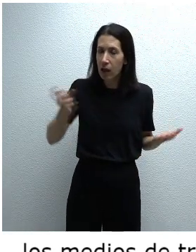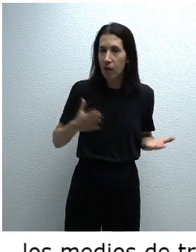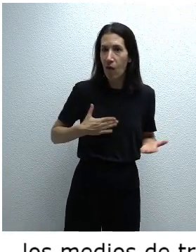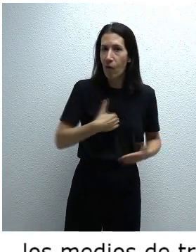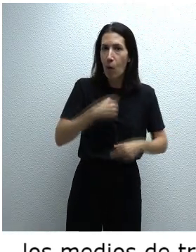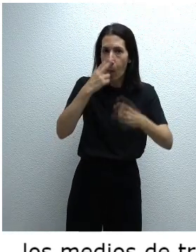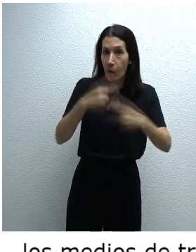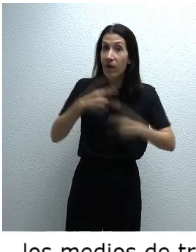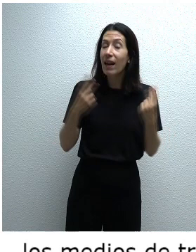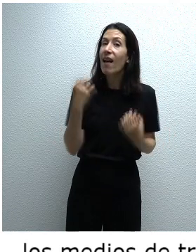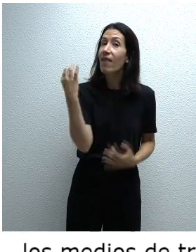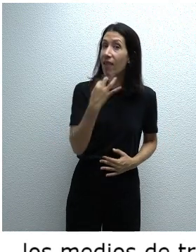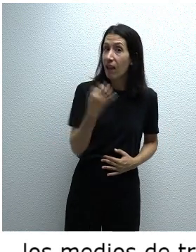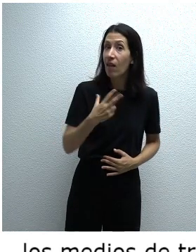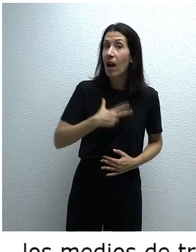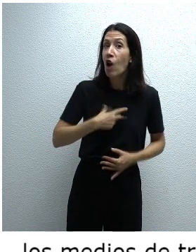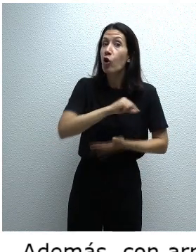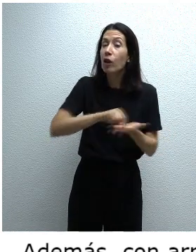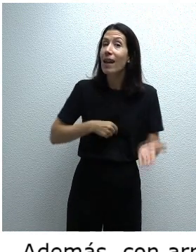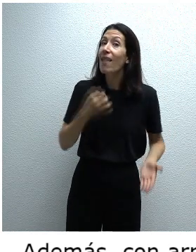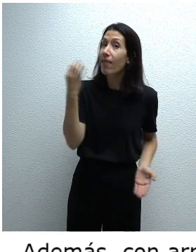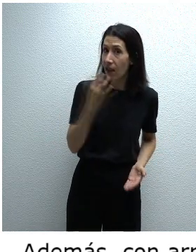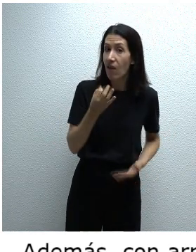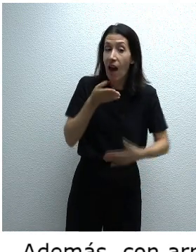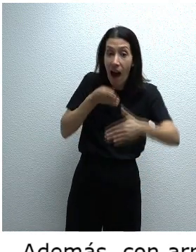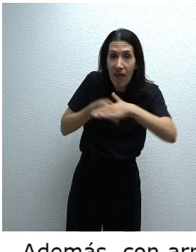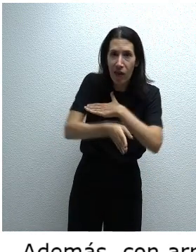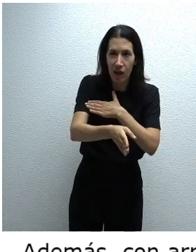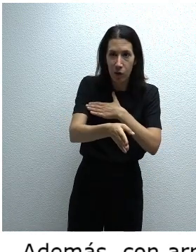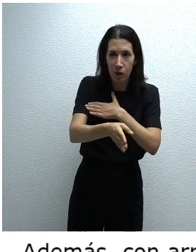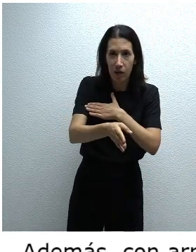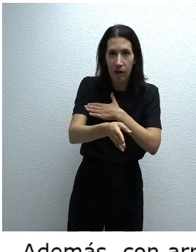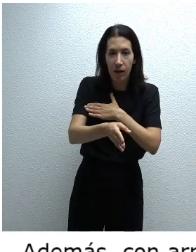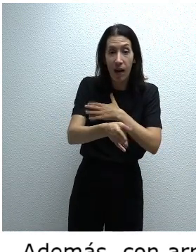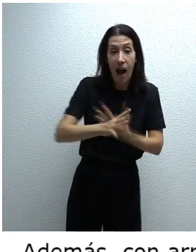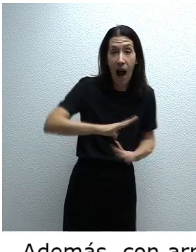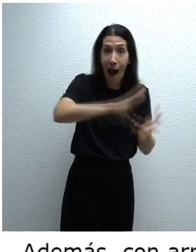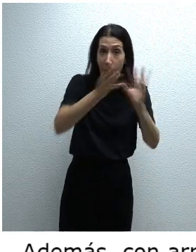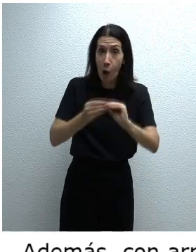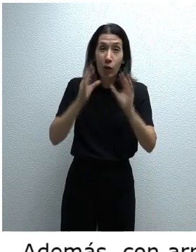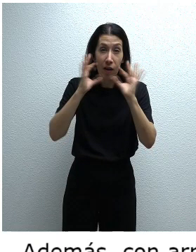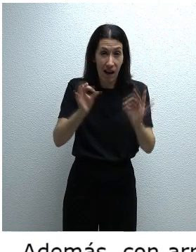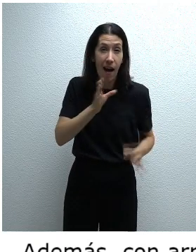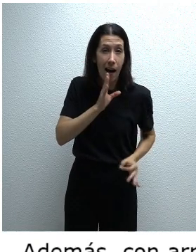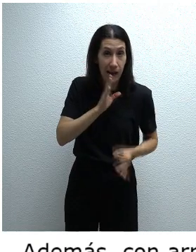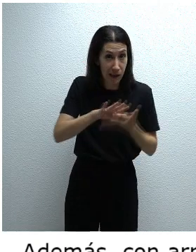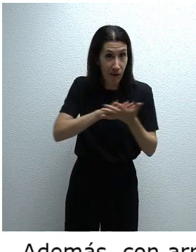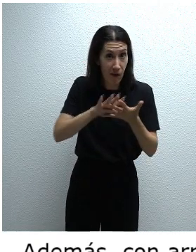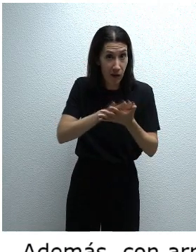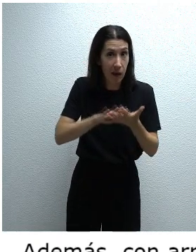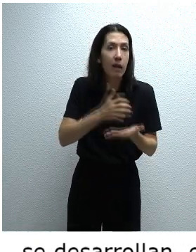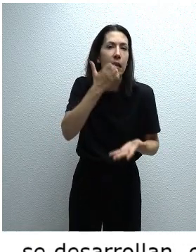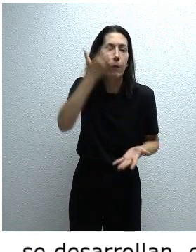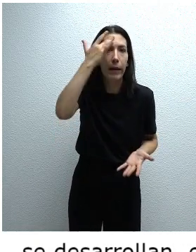es necesario que la notaría estén dotadas y tengan acceso a esos ajustes razonables que antes mencionaba para el supuesto